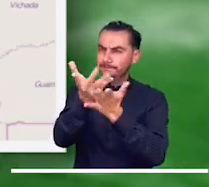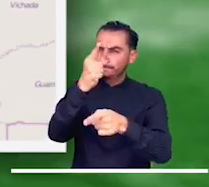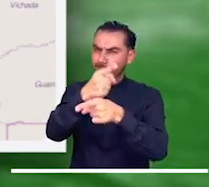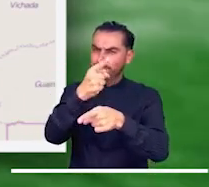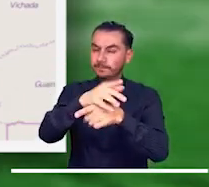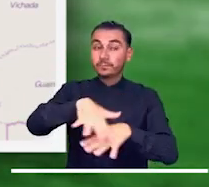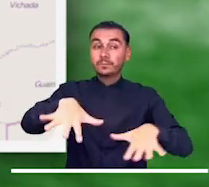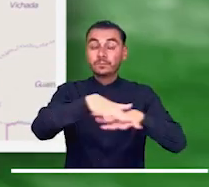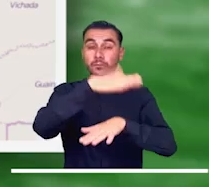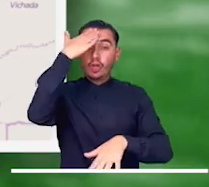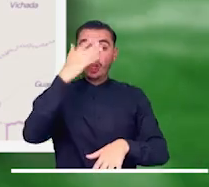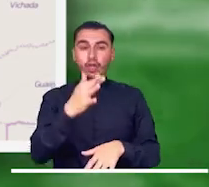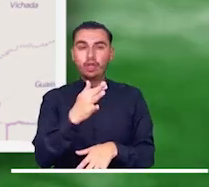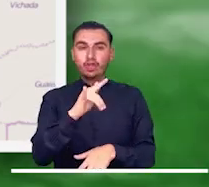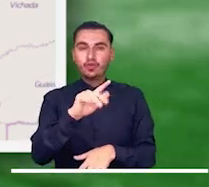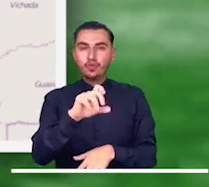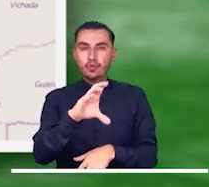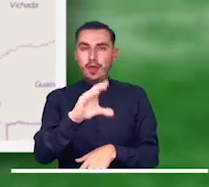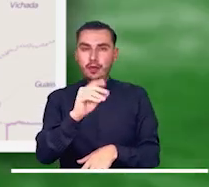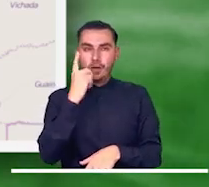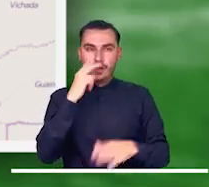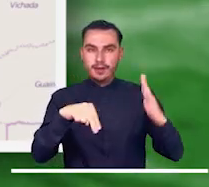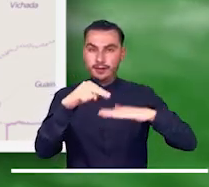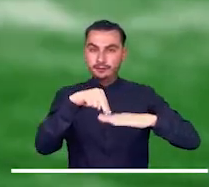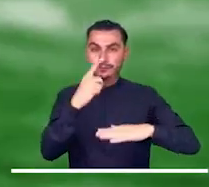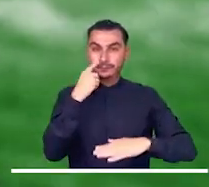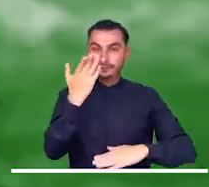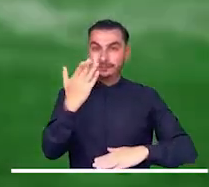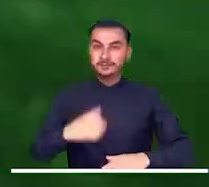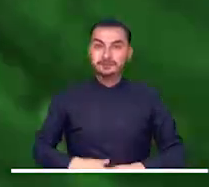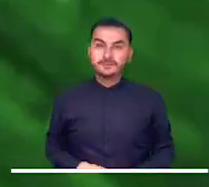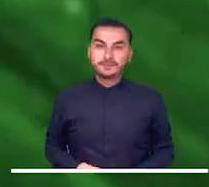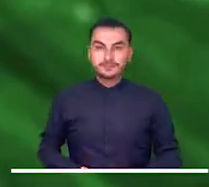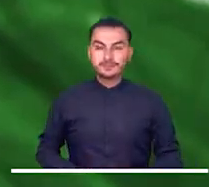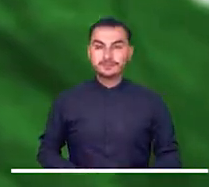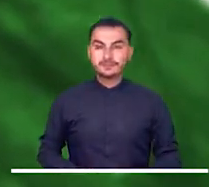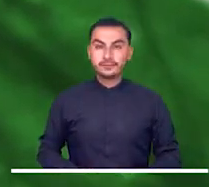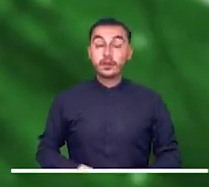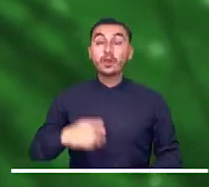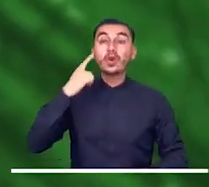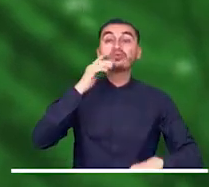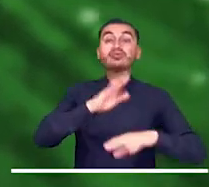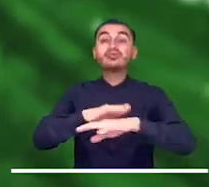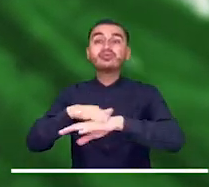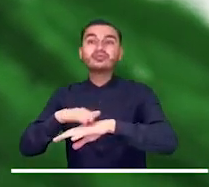Se recomienda atención en el municipio de Tumaco.